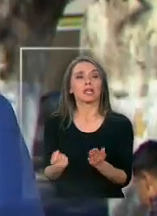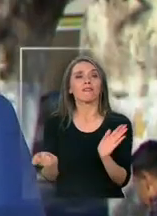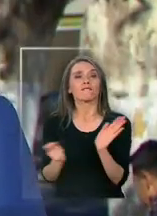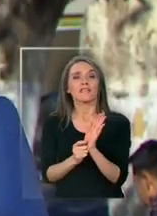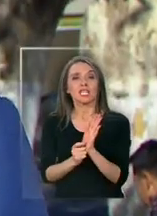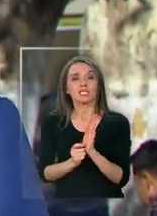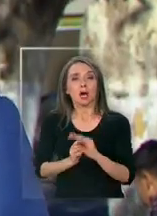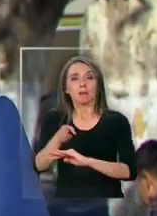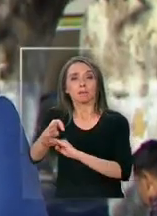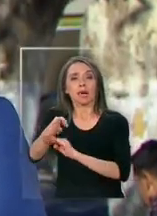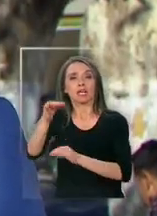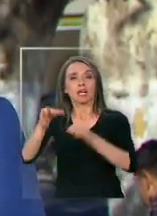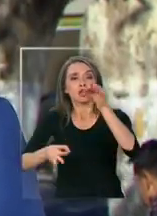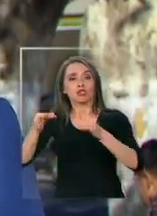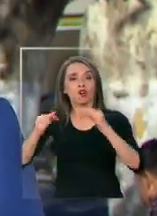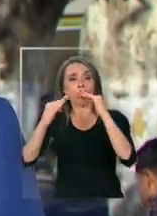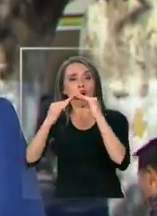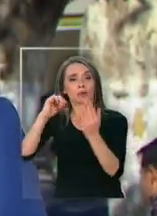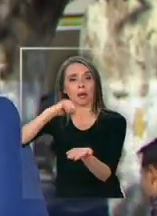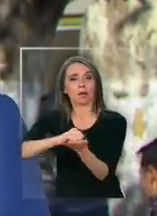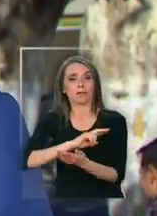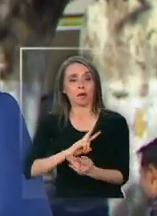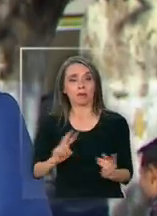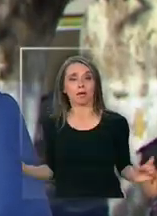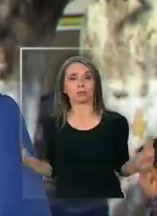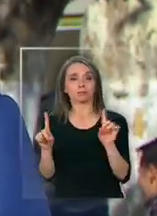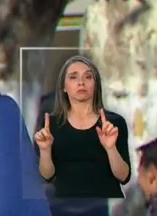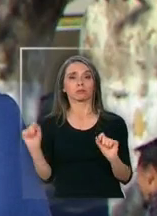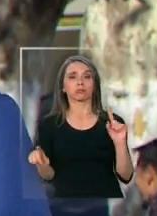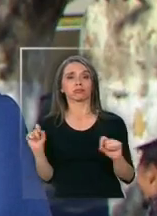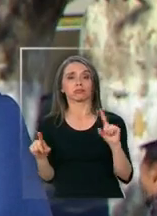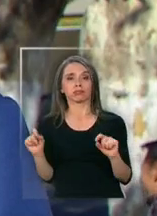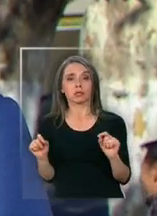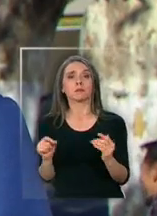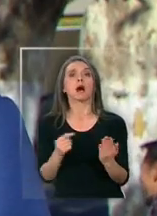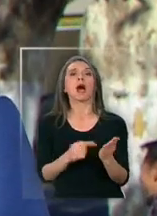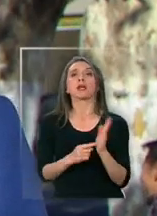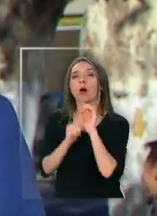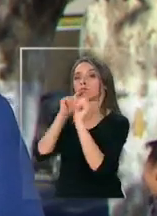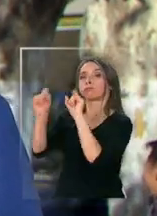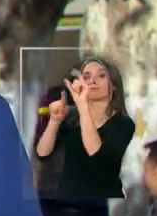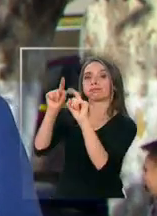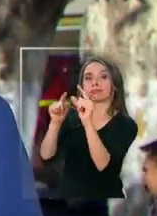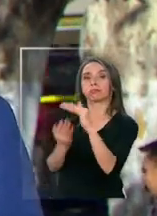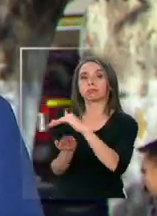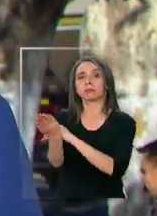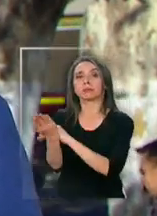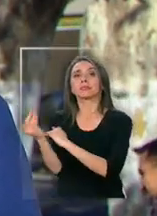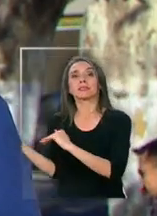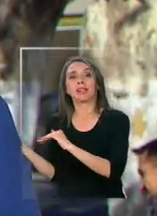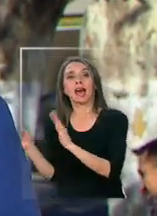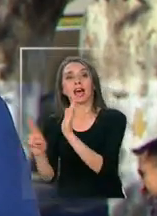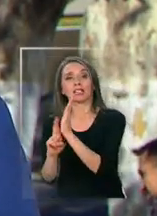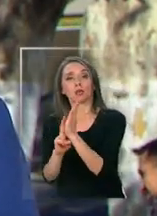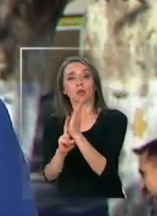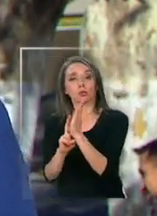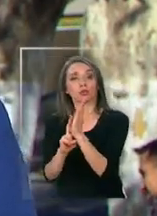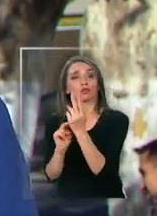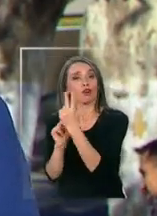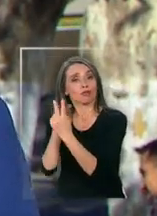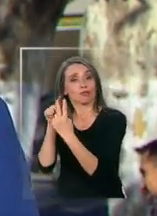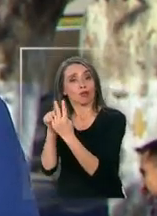de alegato ante la Ilustrísima Corte de Apelaciones de Valparaíso para proceder a evacuar nuestras alegaciones y los recursos puedan ser rechazados de plano por